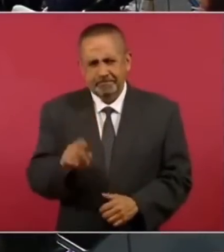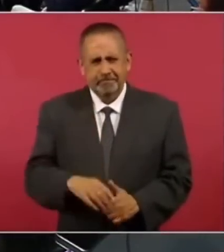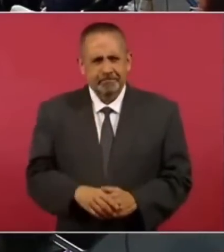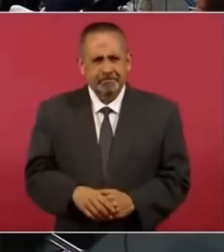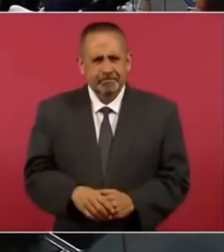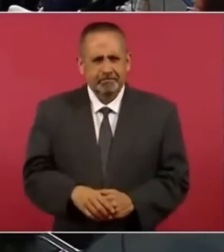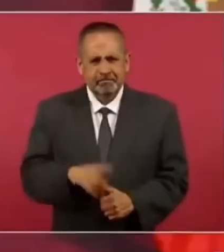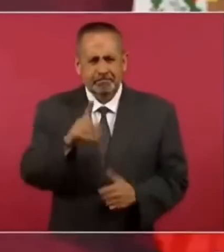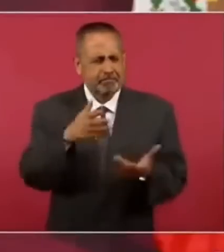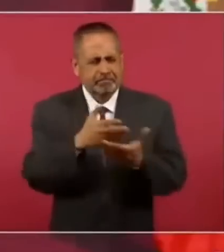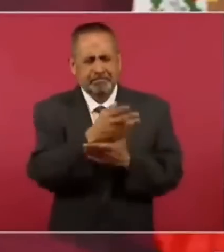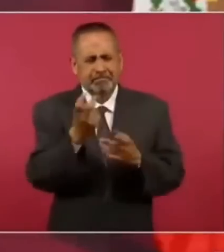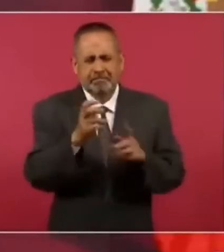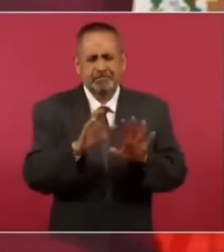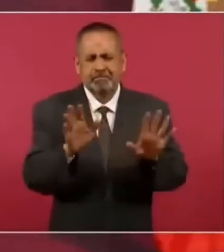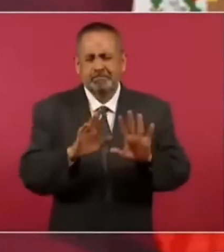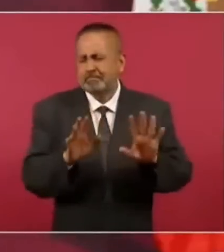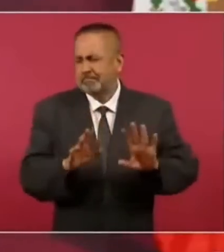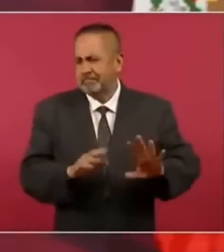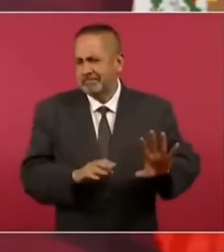No, yo no me meto en eso. O sea,